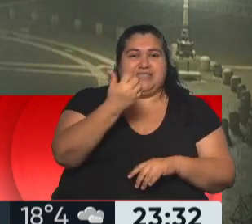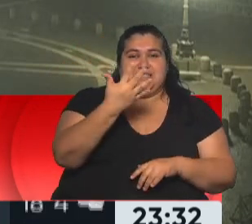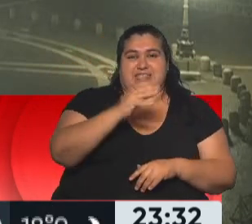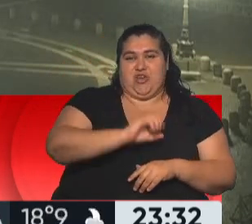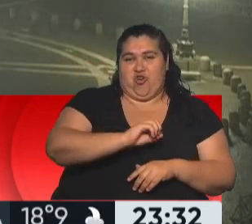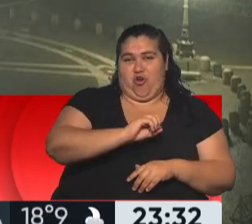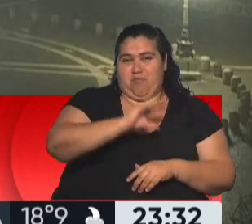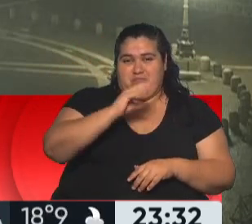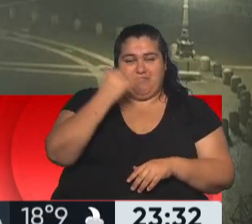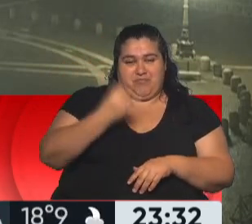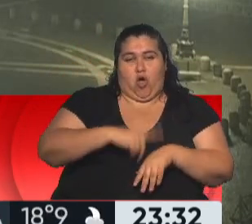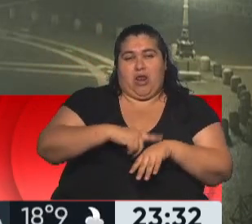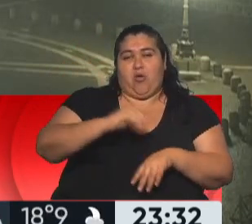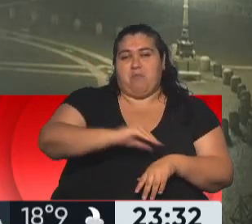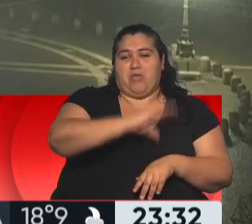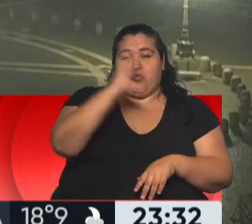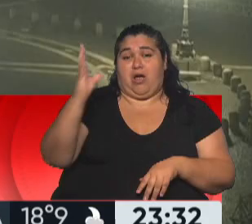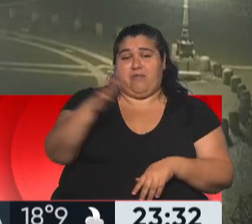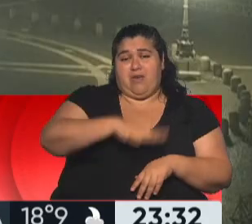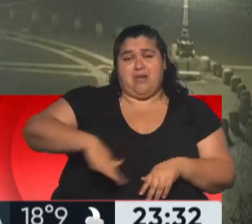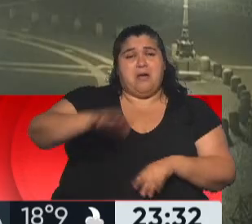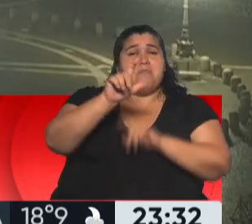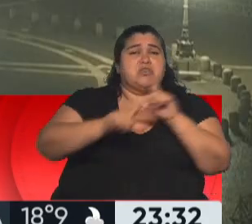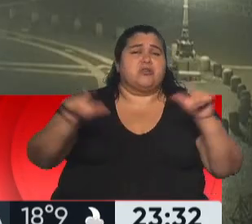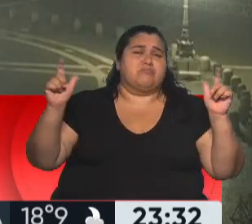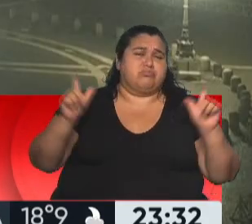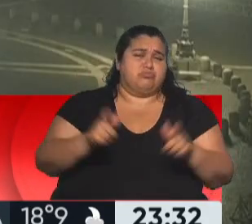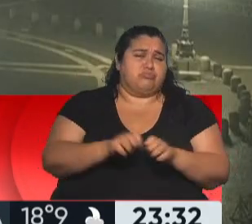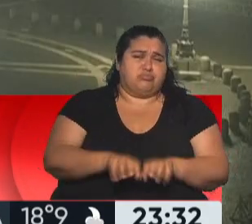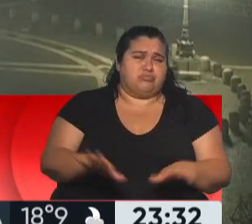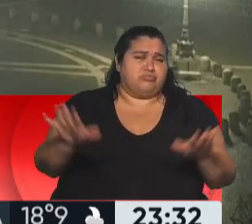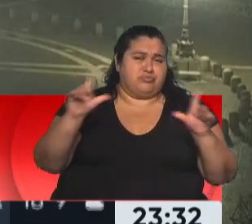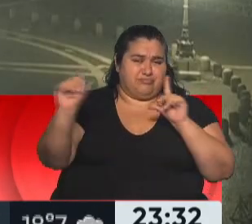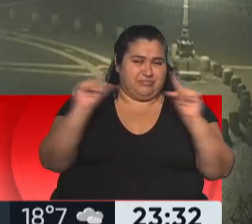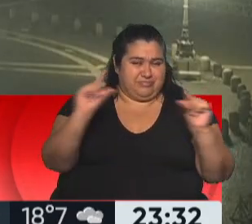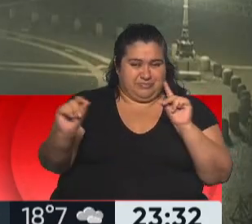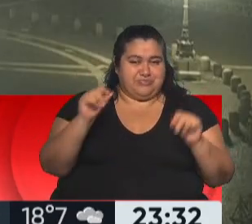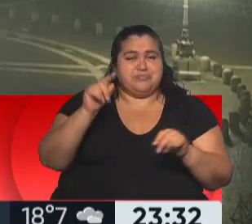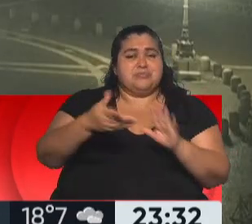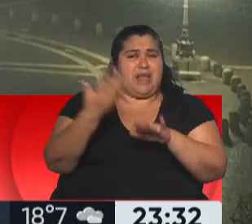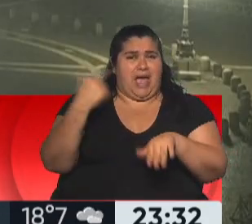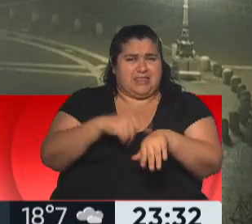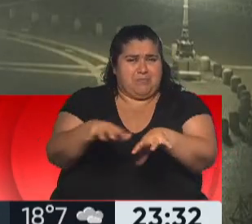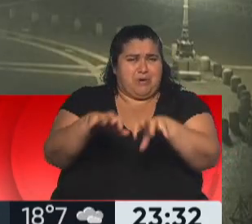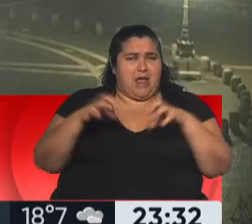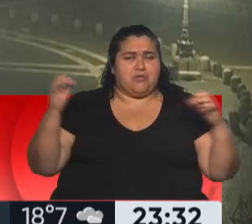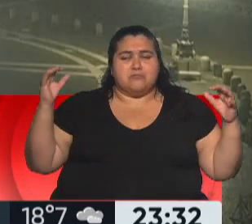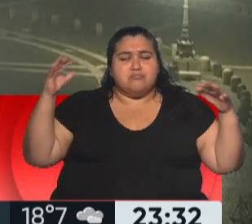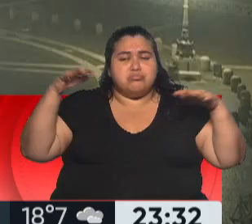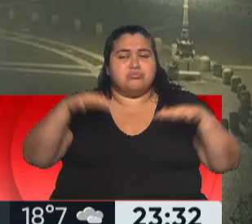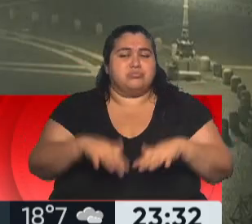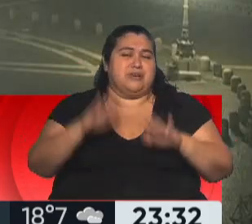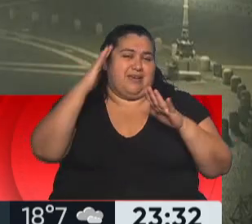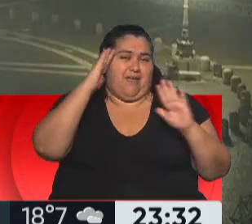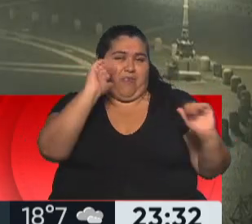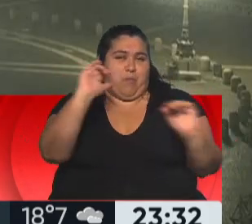ahora la plaza ha quedado prácticamente vacía después de que fuera poblada por centenares de personas que querían dar su adiós al Papa.